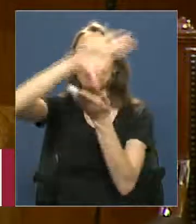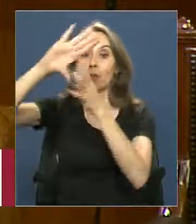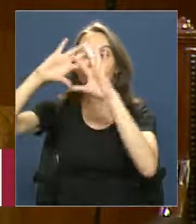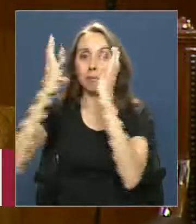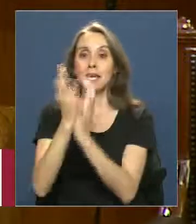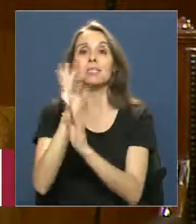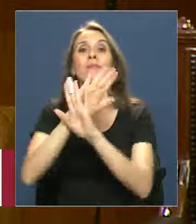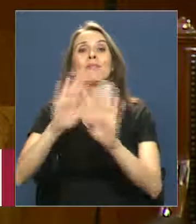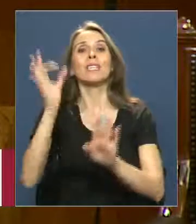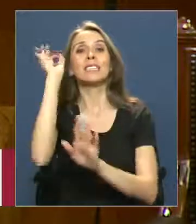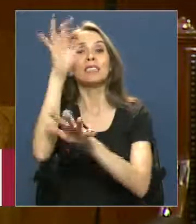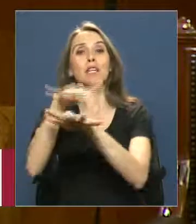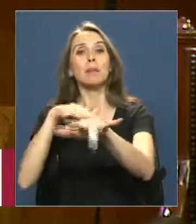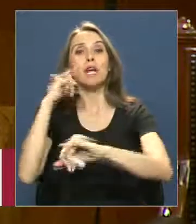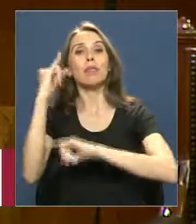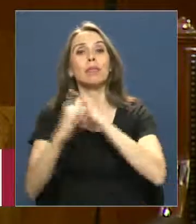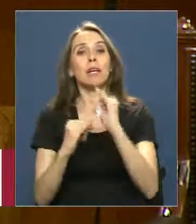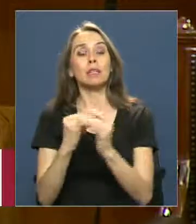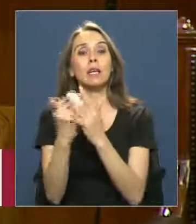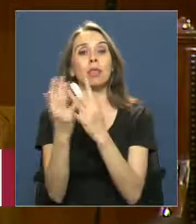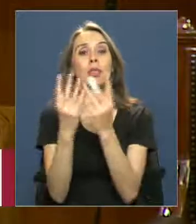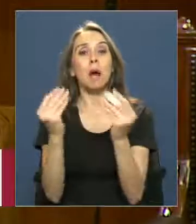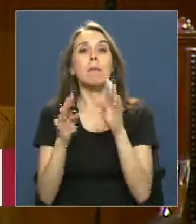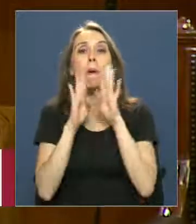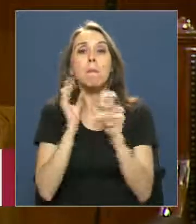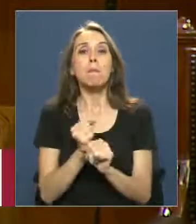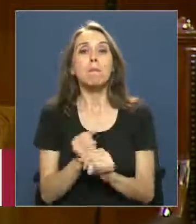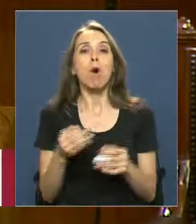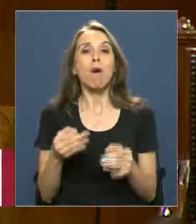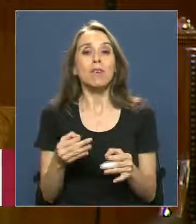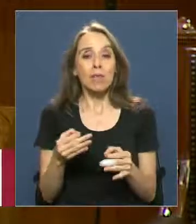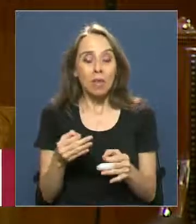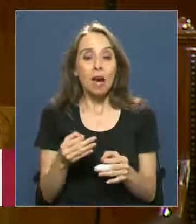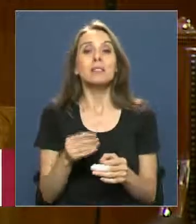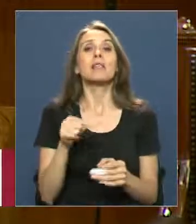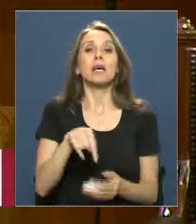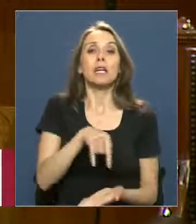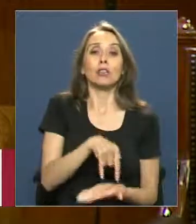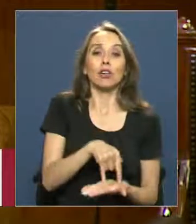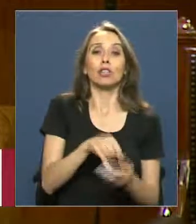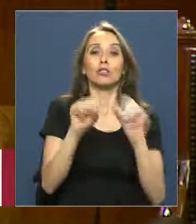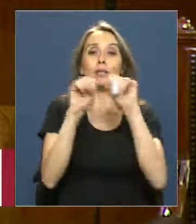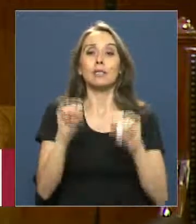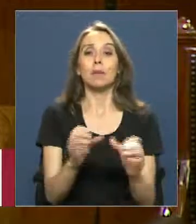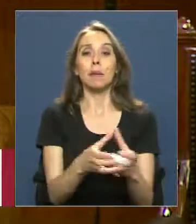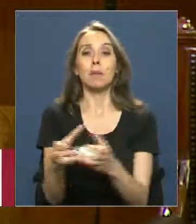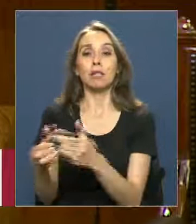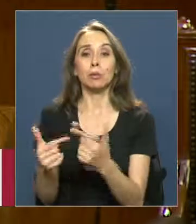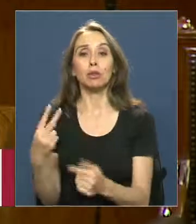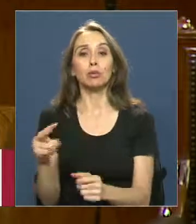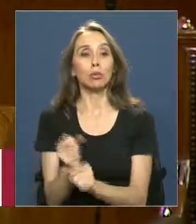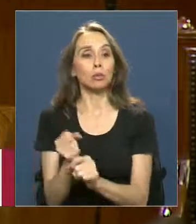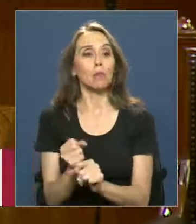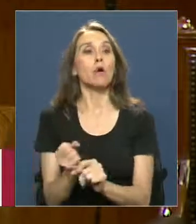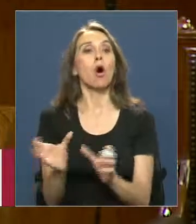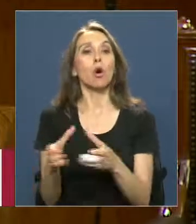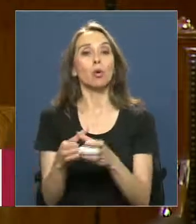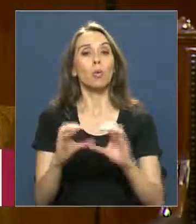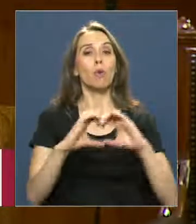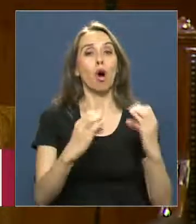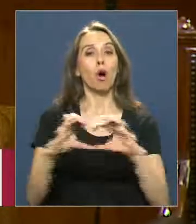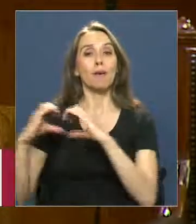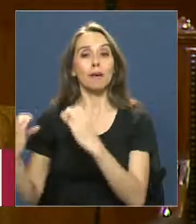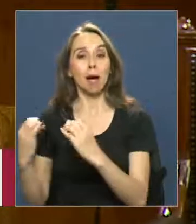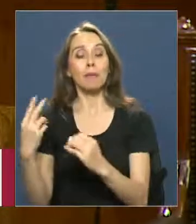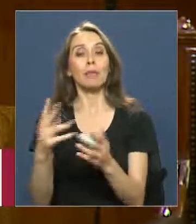Seminario Internacional de Transparencia y Probidad en el Congreso Nacional y en el Sistema de Partidos Políticos. Dentro de su trabajo, el Grupo Bicameral de Transparencia